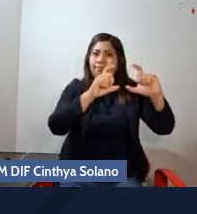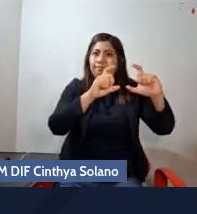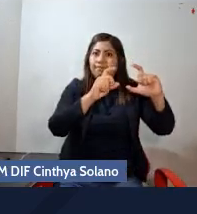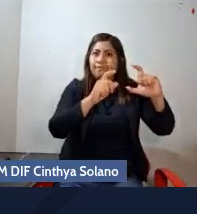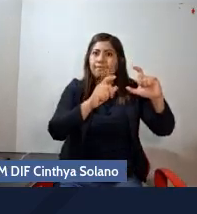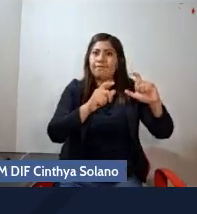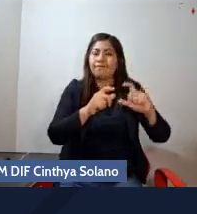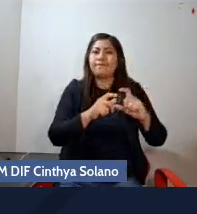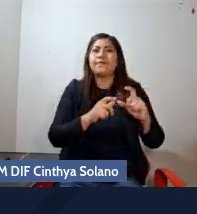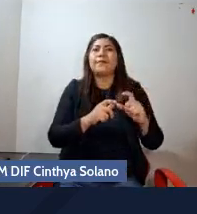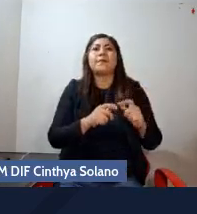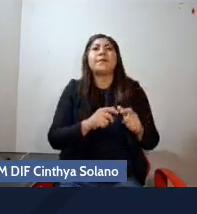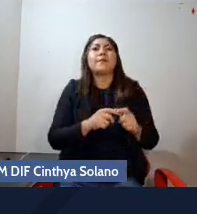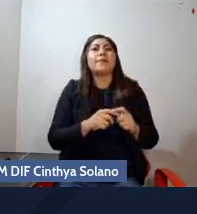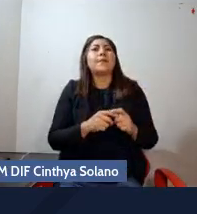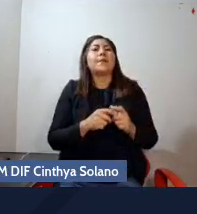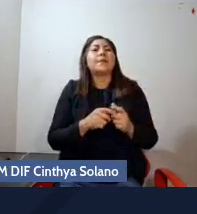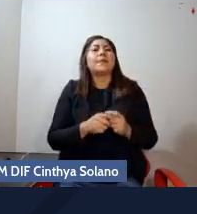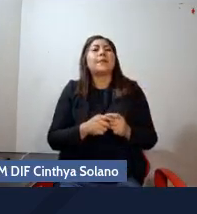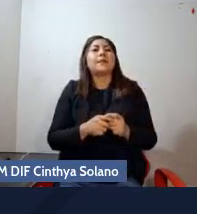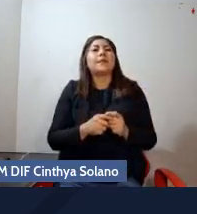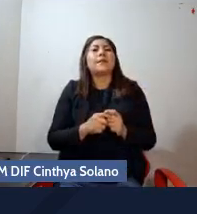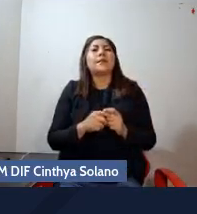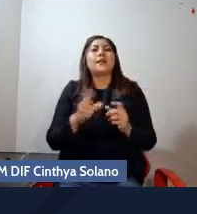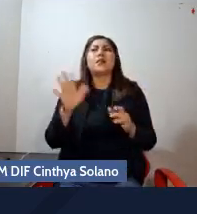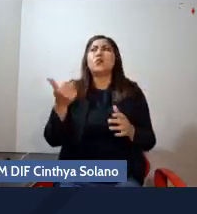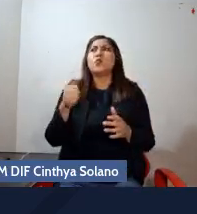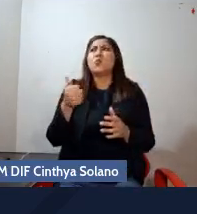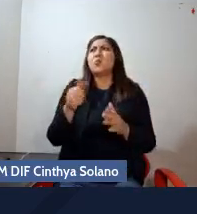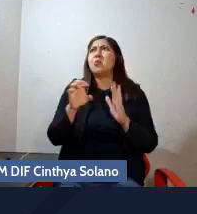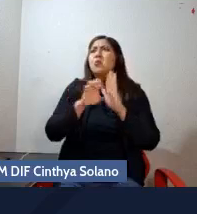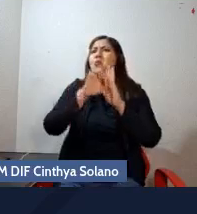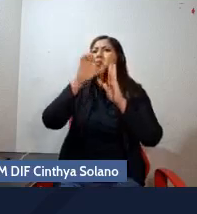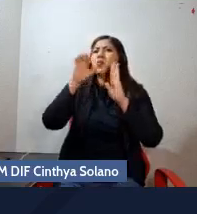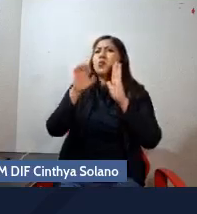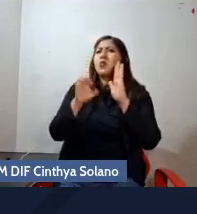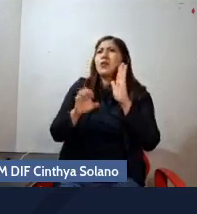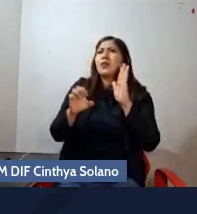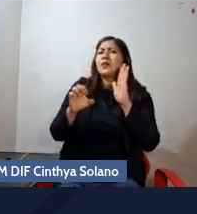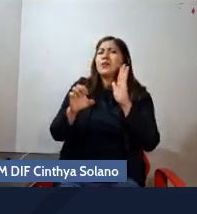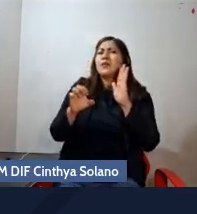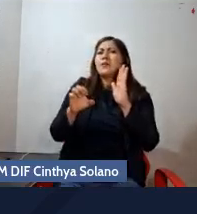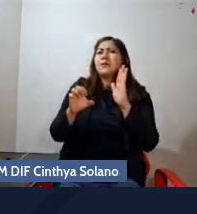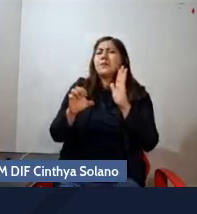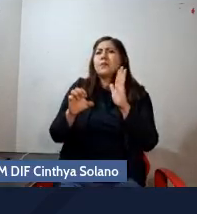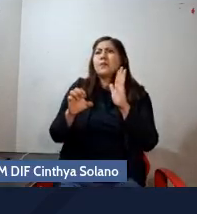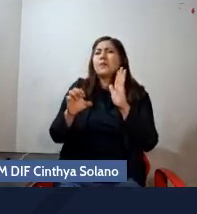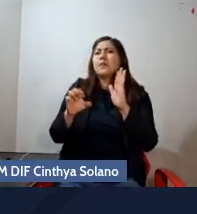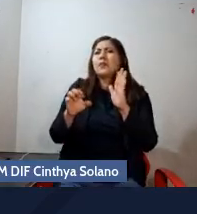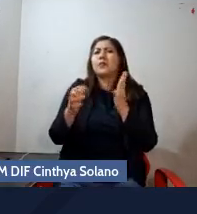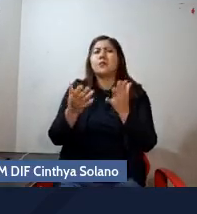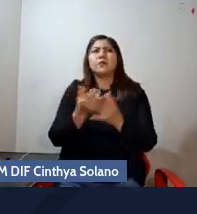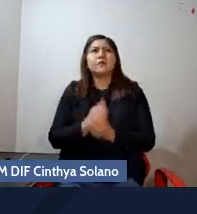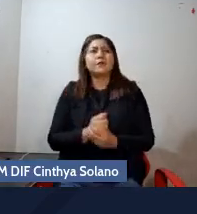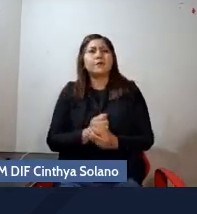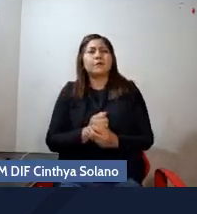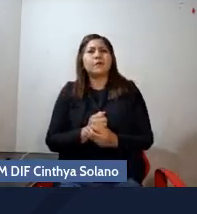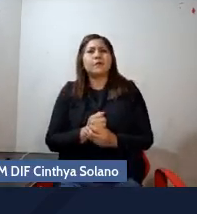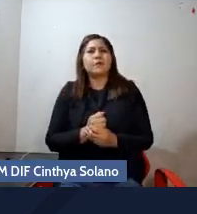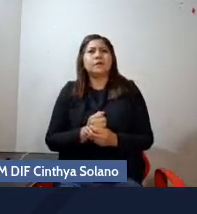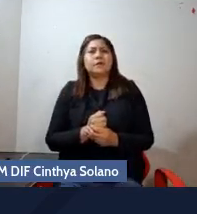¿Algún otro ejemplo para que podamos ver los delitos